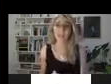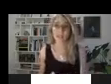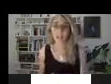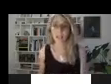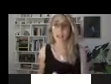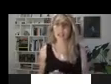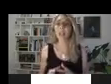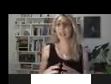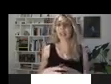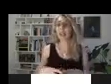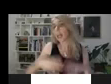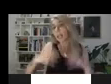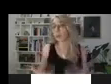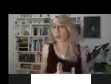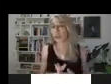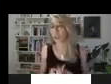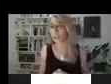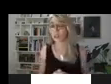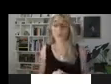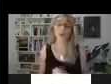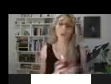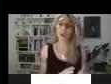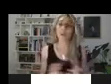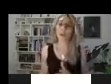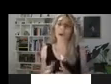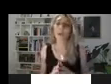cristalizar finalmente el monto